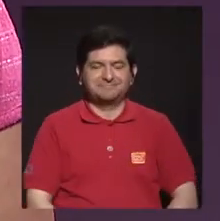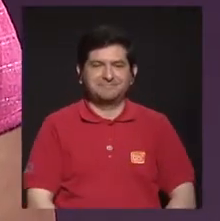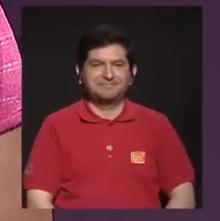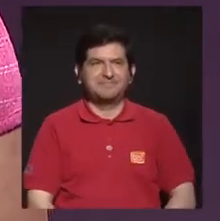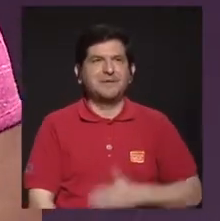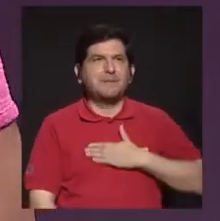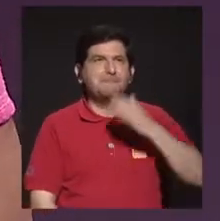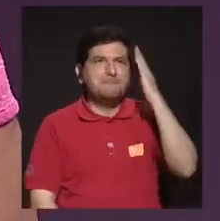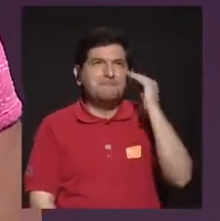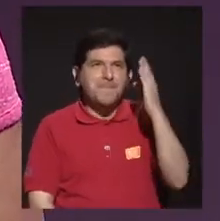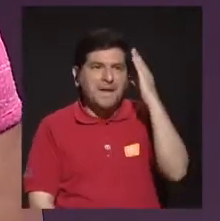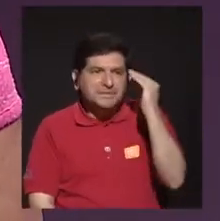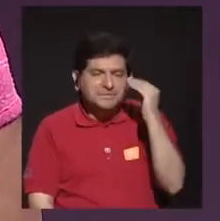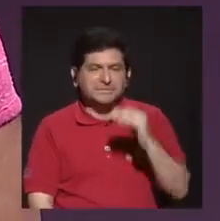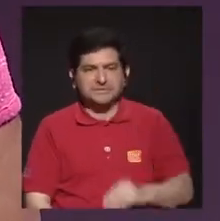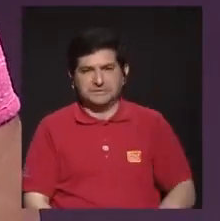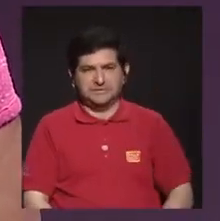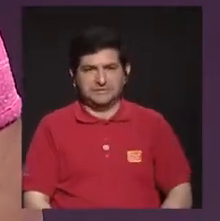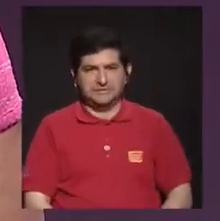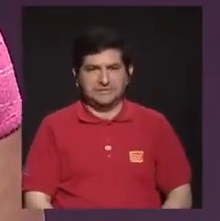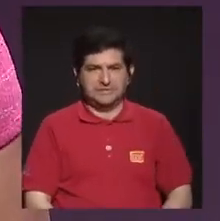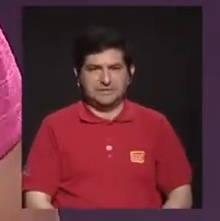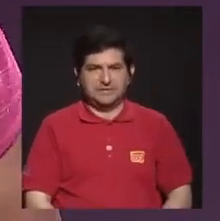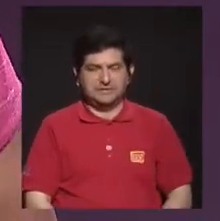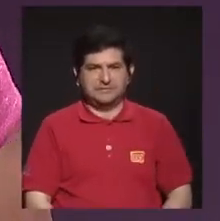Mi experiencia ha sido,